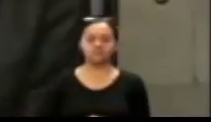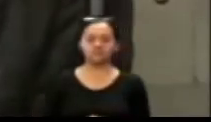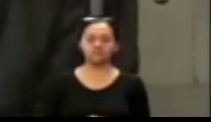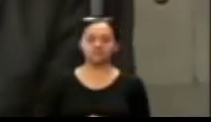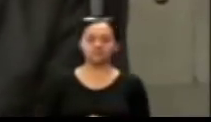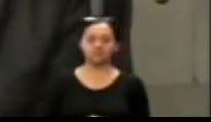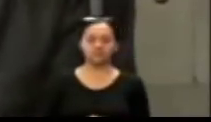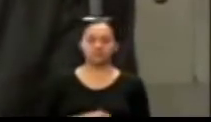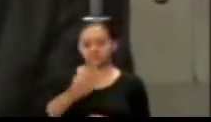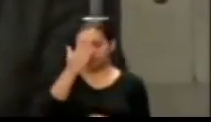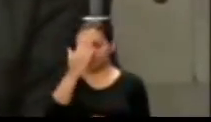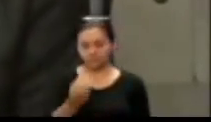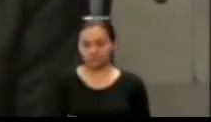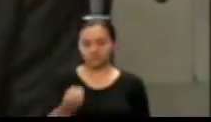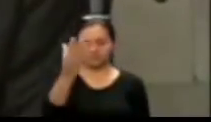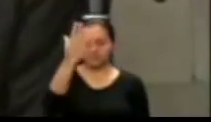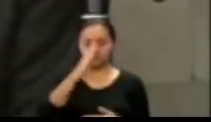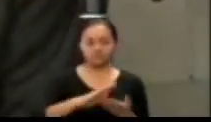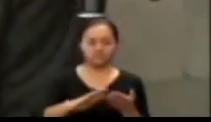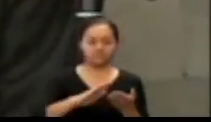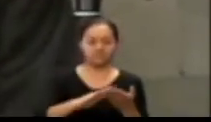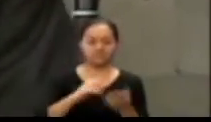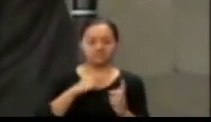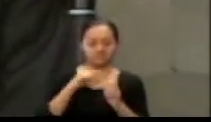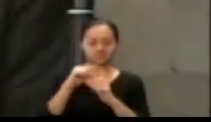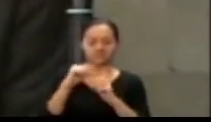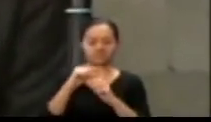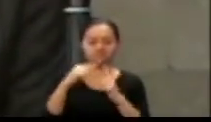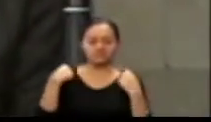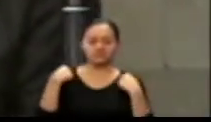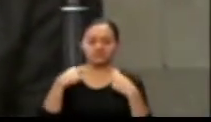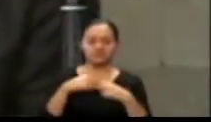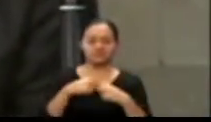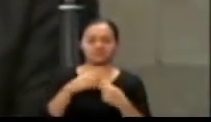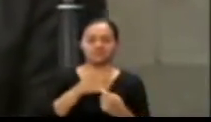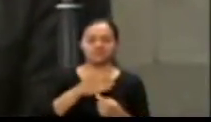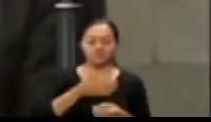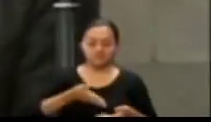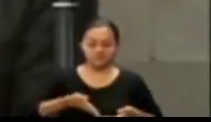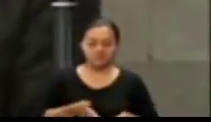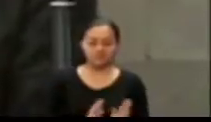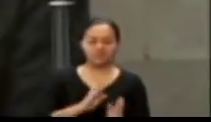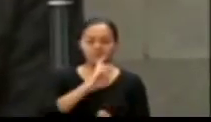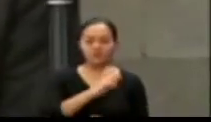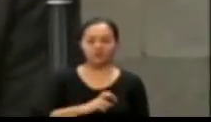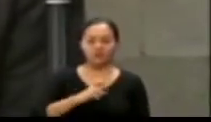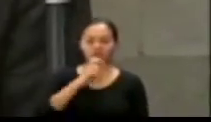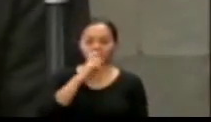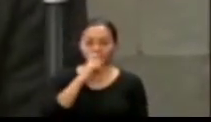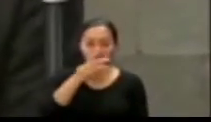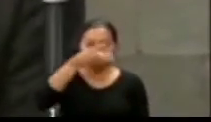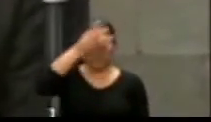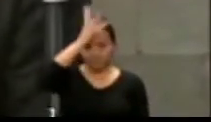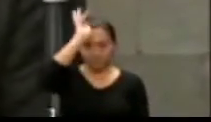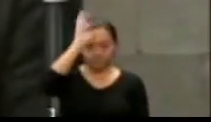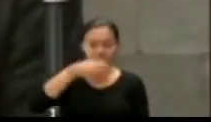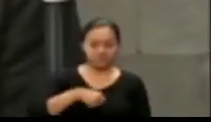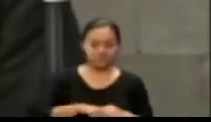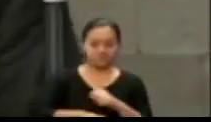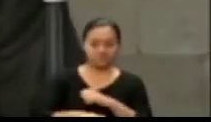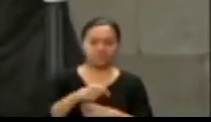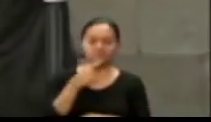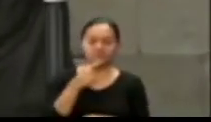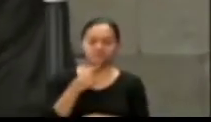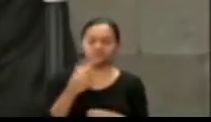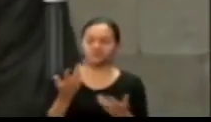todos y disculpe si voy a equivocarme con algunas palabras en castellano porque soy de Roma. Sí. Yo aquí andaba viajando hace 4 años